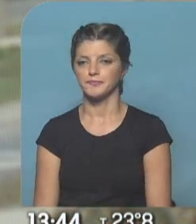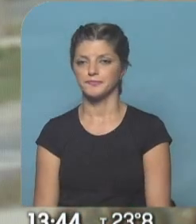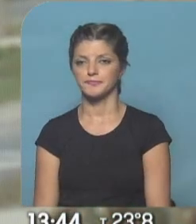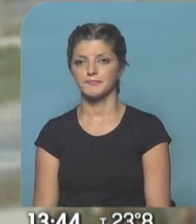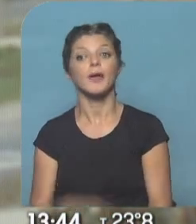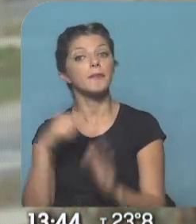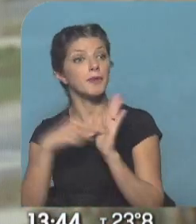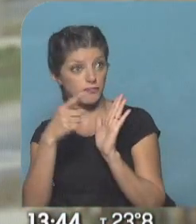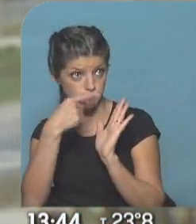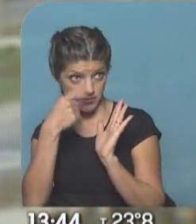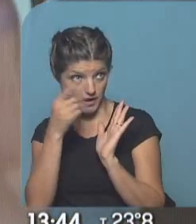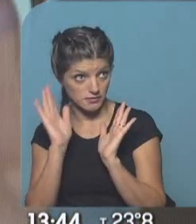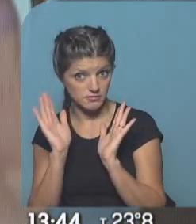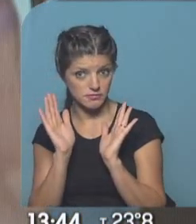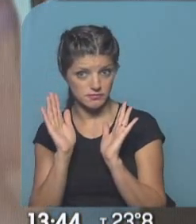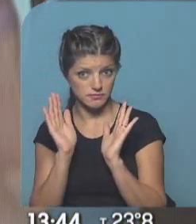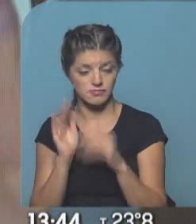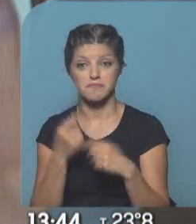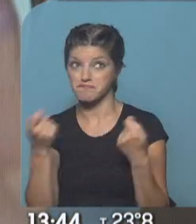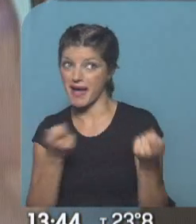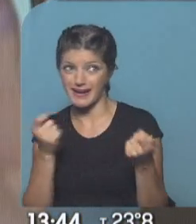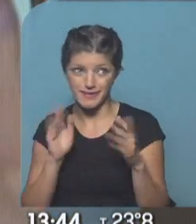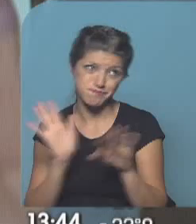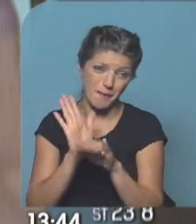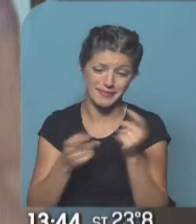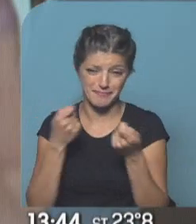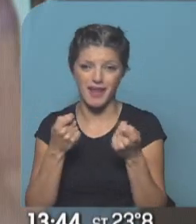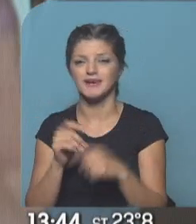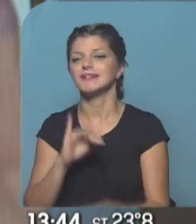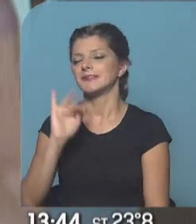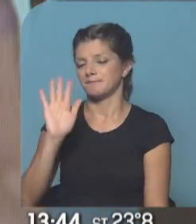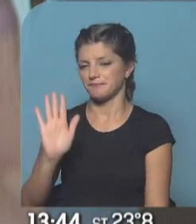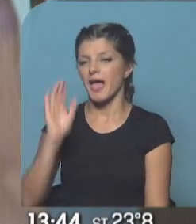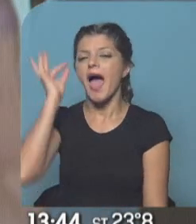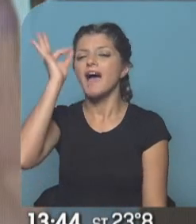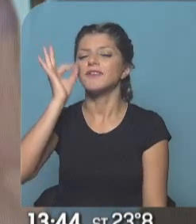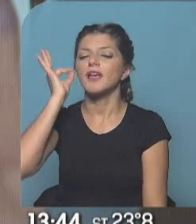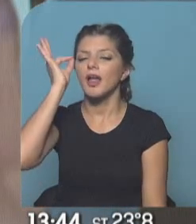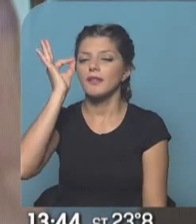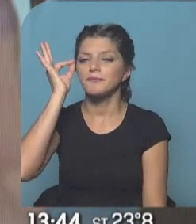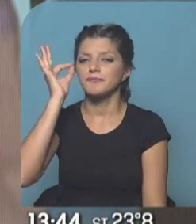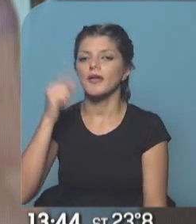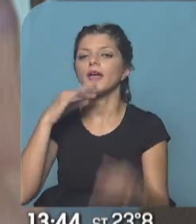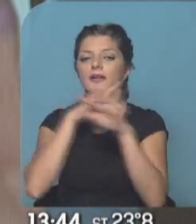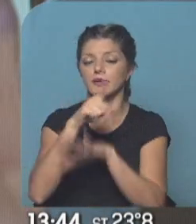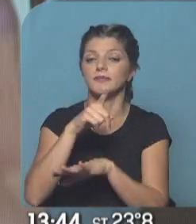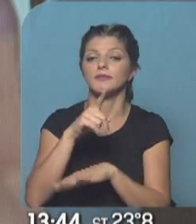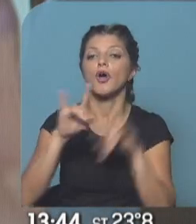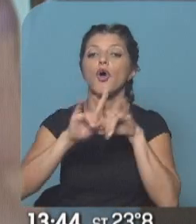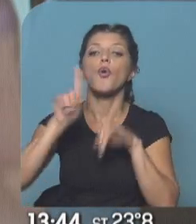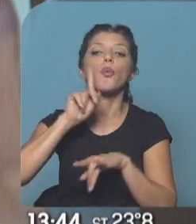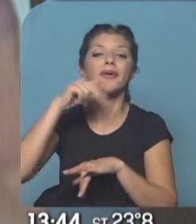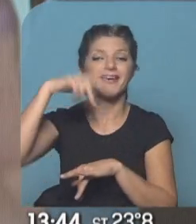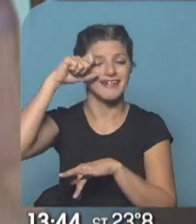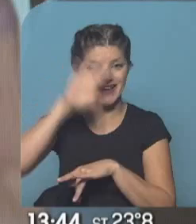al hombre le interesó bailar ese tango, digo. Es que claro, hay una tendencia en África que en inglés es winner takes all, es decir, el